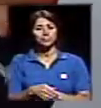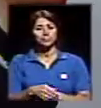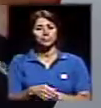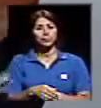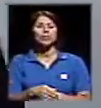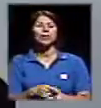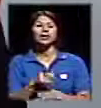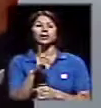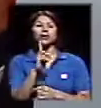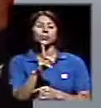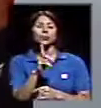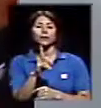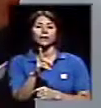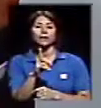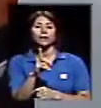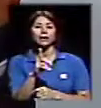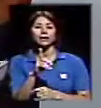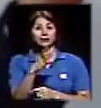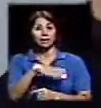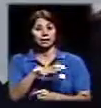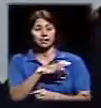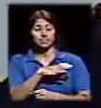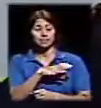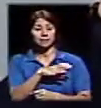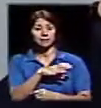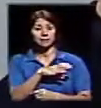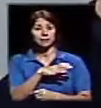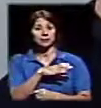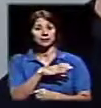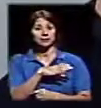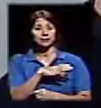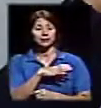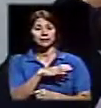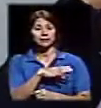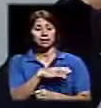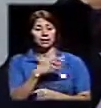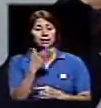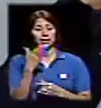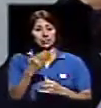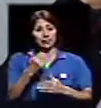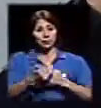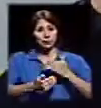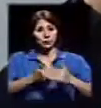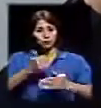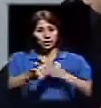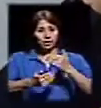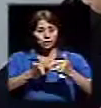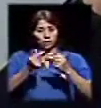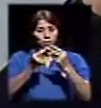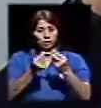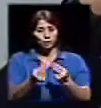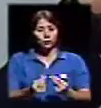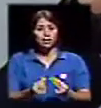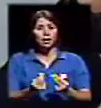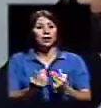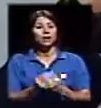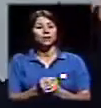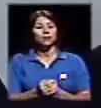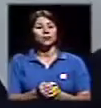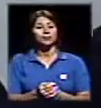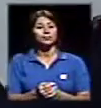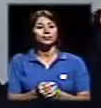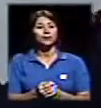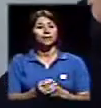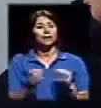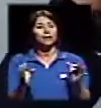y una de las características que me parece destacada del proceso presupuestario